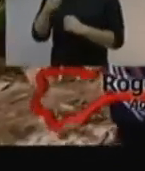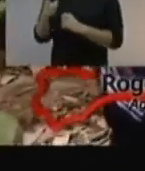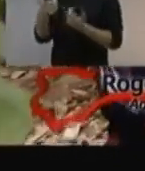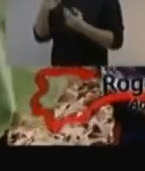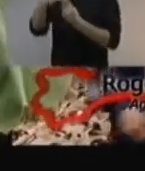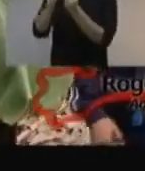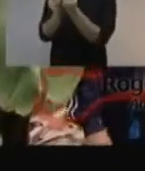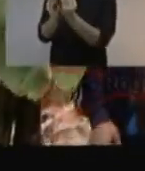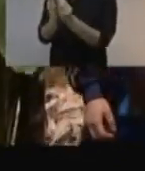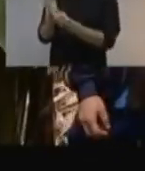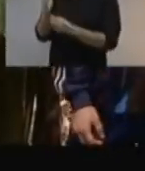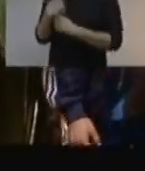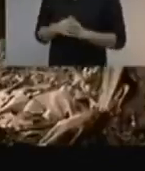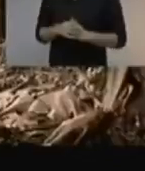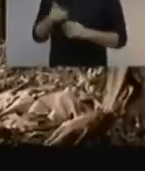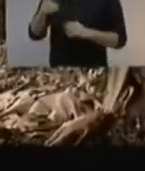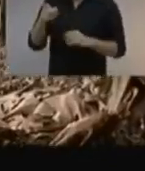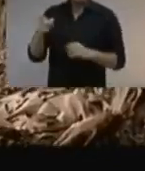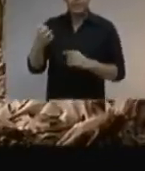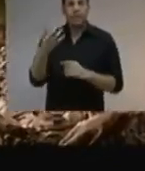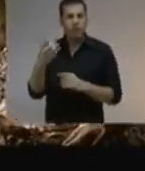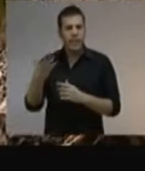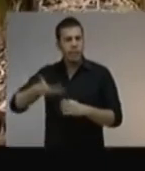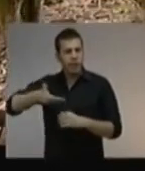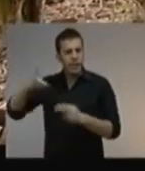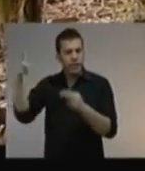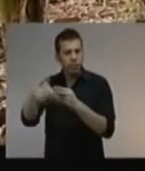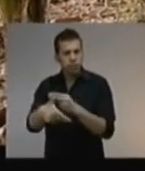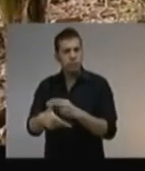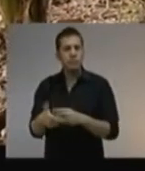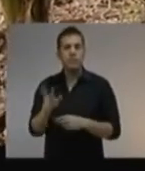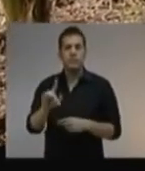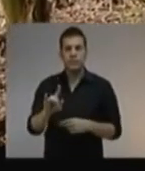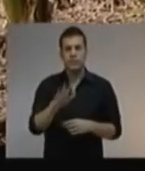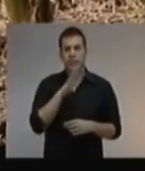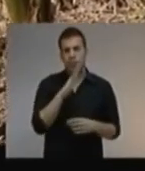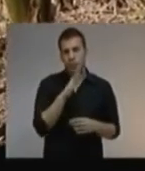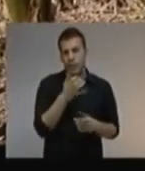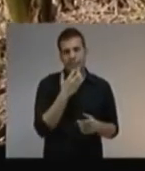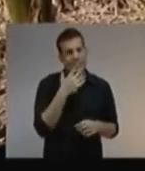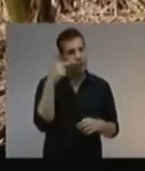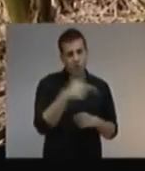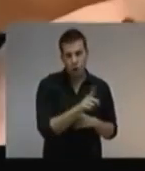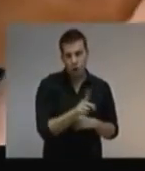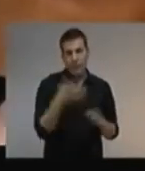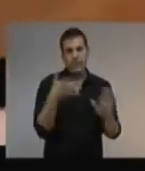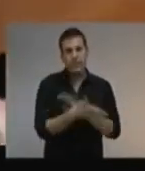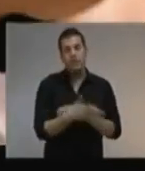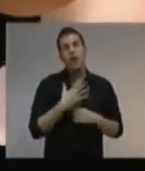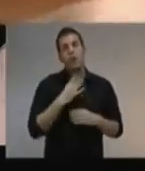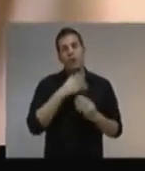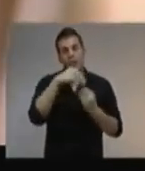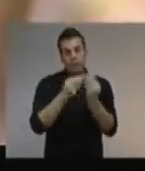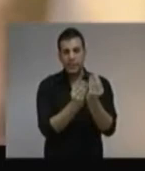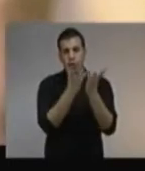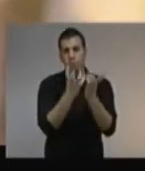racimito. Muy bien. Esta flor es importante que se corte. Sí, importantísimo. Por el plátano pudre. Tiene una pequeña barriguita,